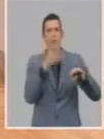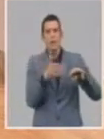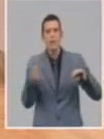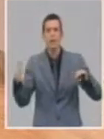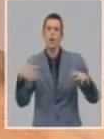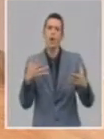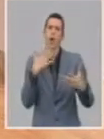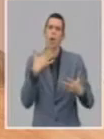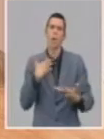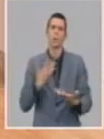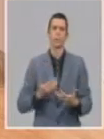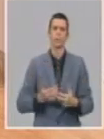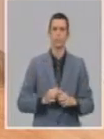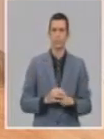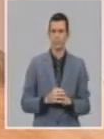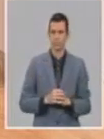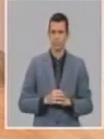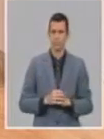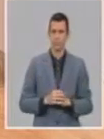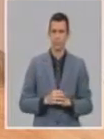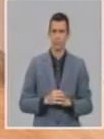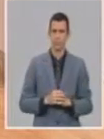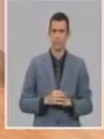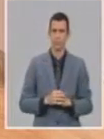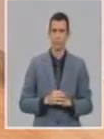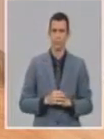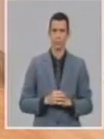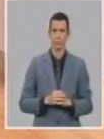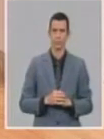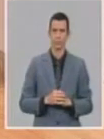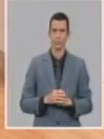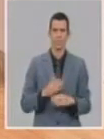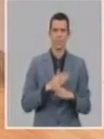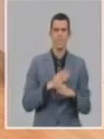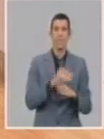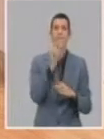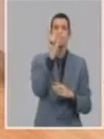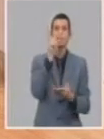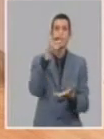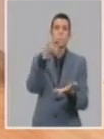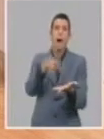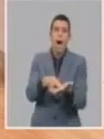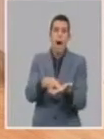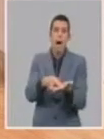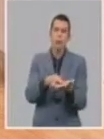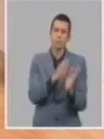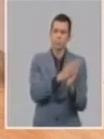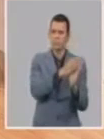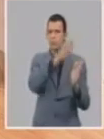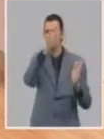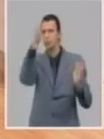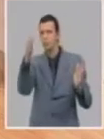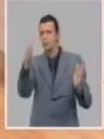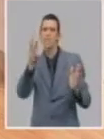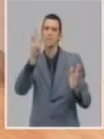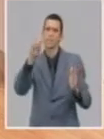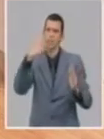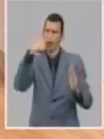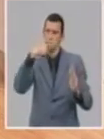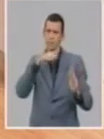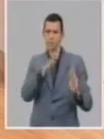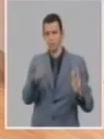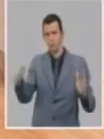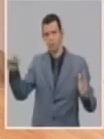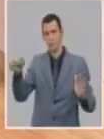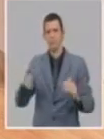tienen que ir a pagar en el mes de abril por eso están aplazadas a posterior del 30 de abril y así las obligaciones